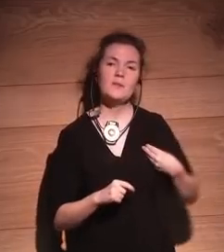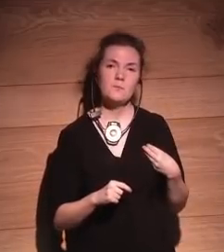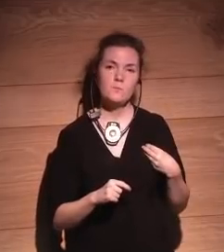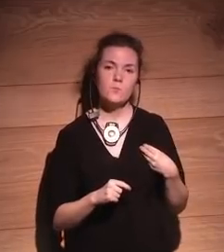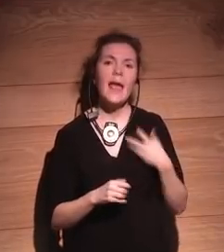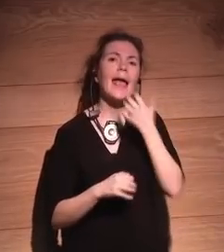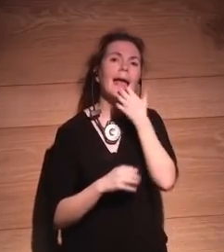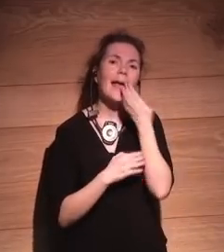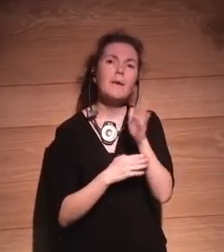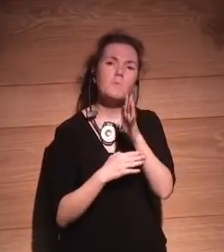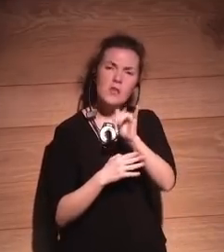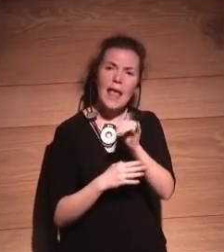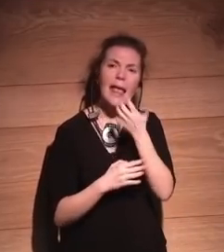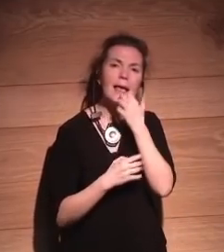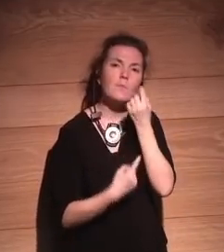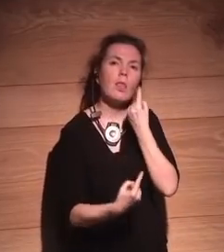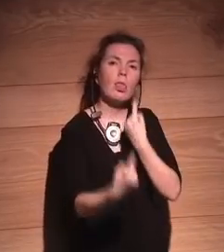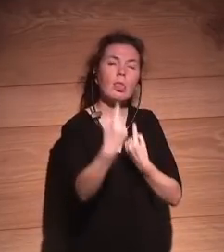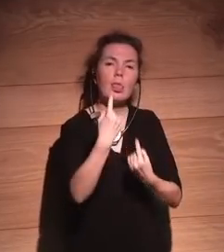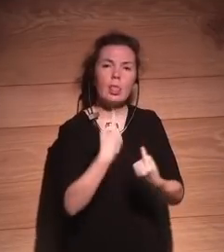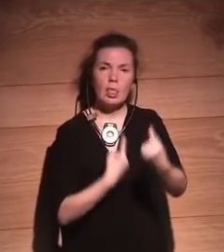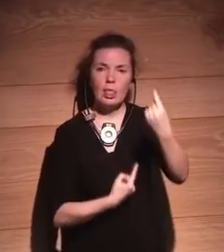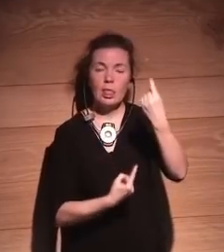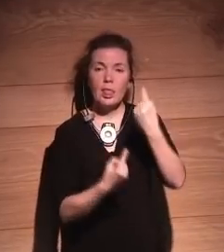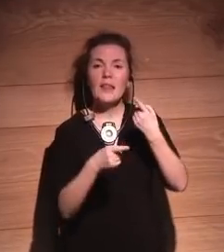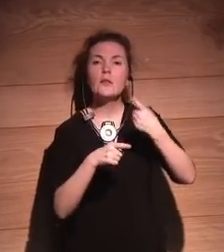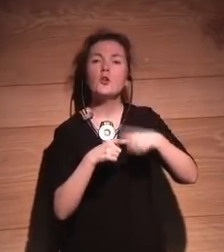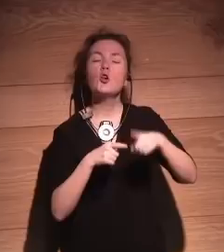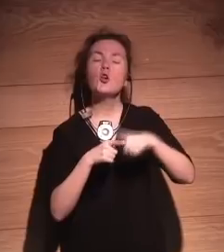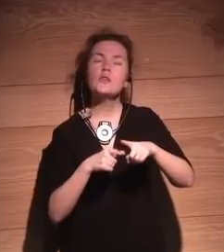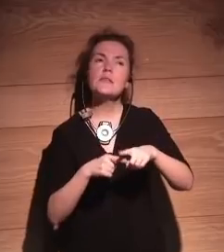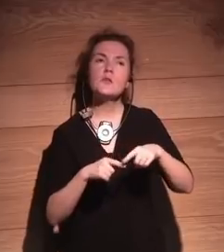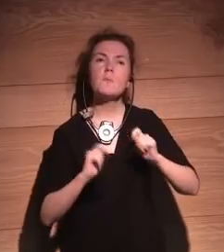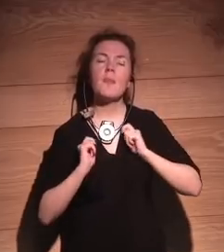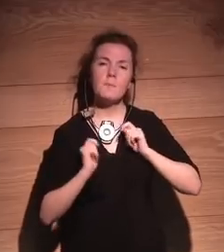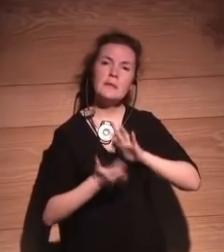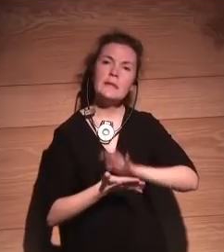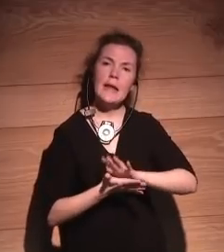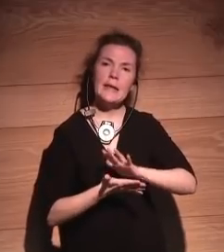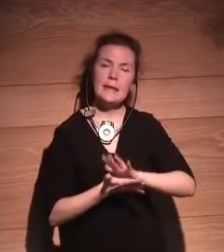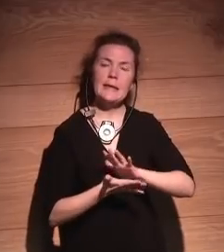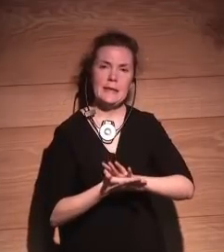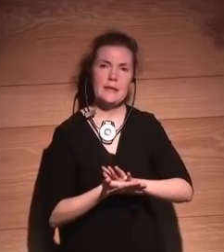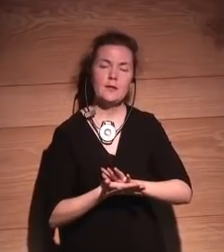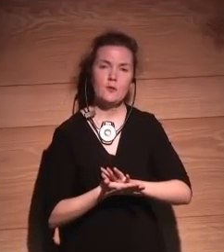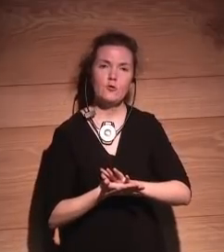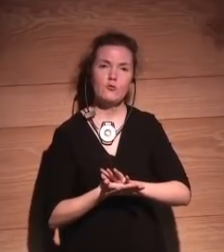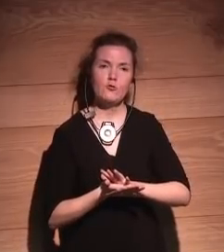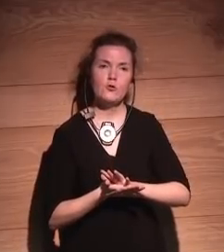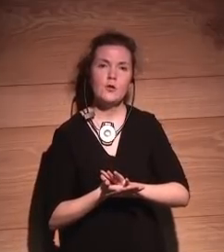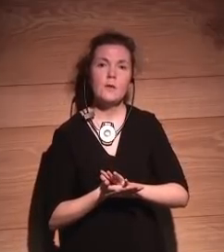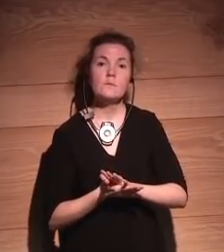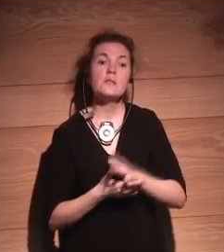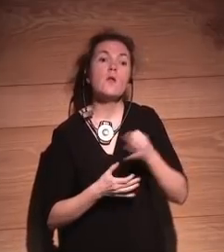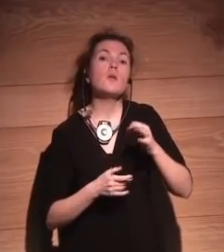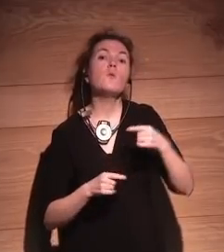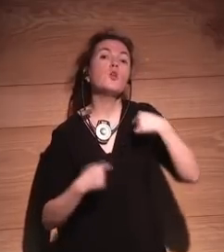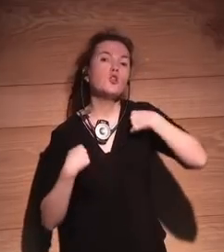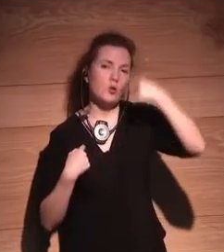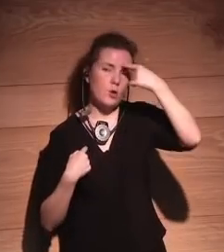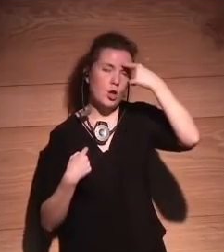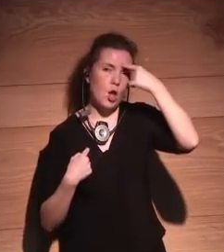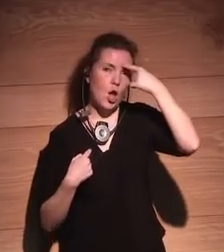que hay ejemplos sueltos, pequeños, de cosas que a mí me tranquilizan. Son las únicas que, sin ser, como digo, optimista, me